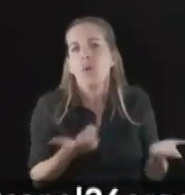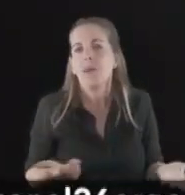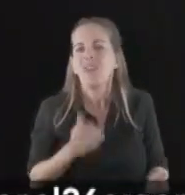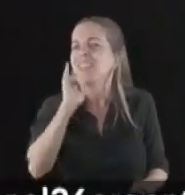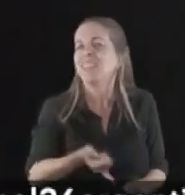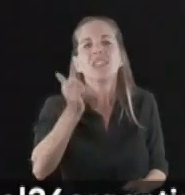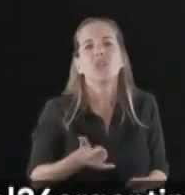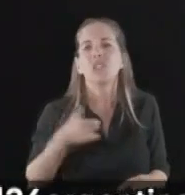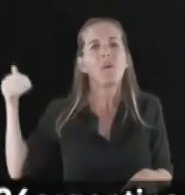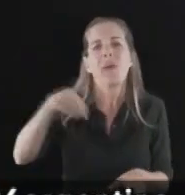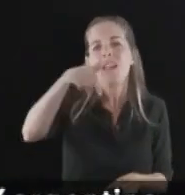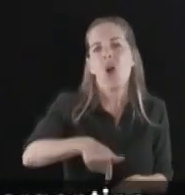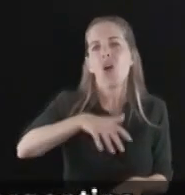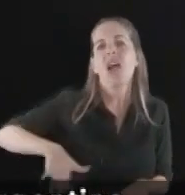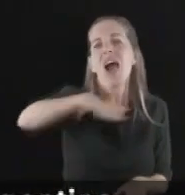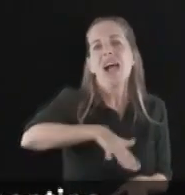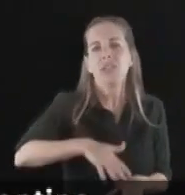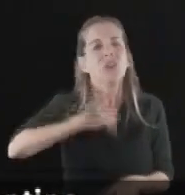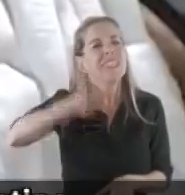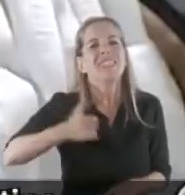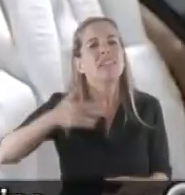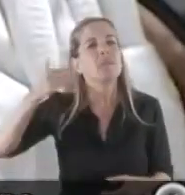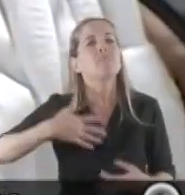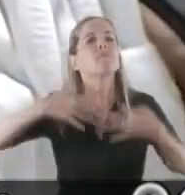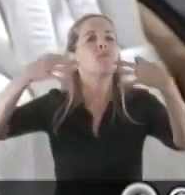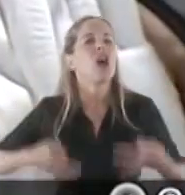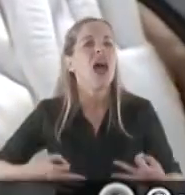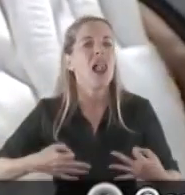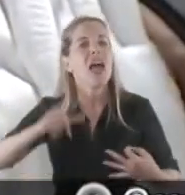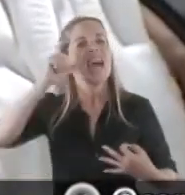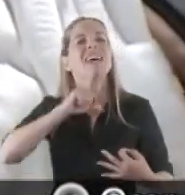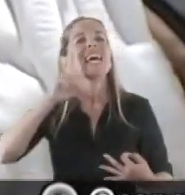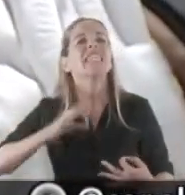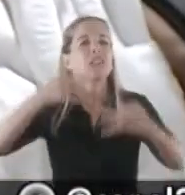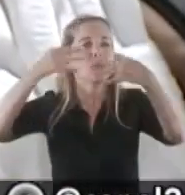estar hoy aquí. Es un imperativo moral, es un imperativo ético